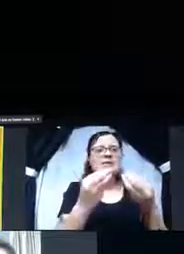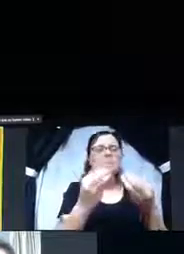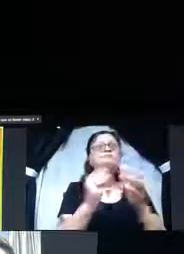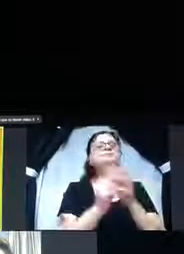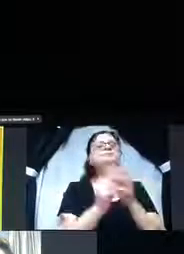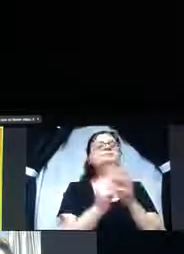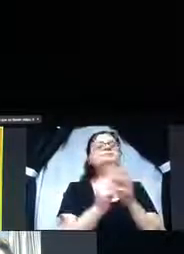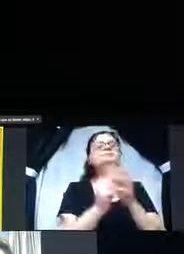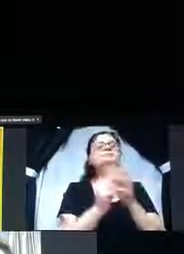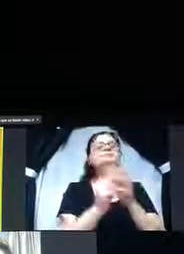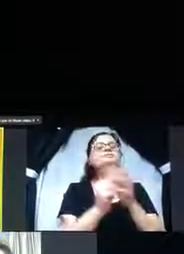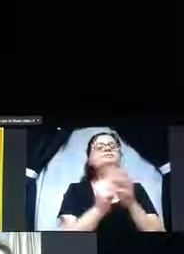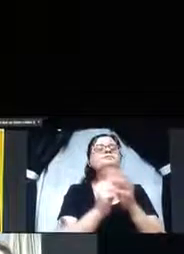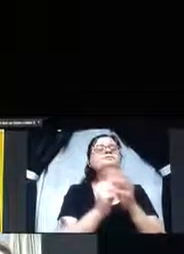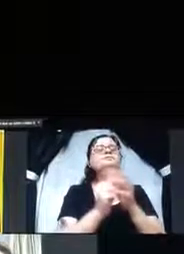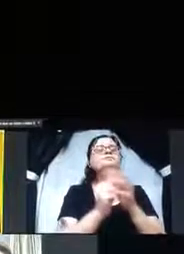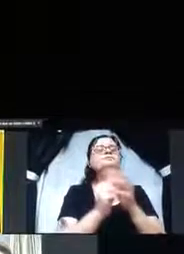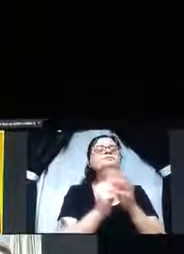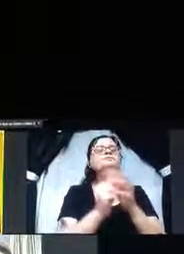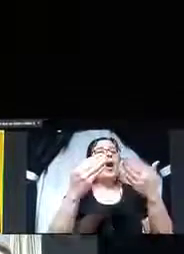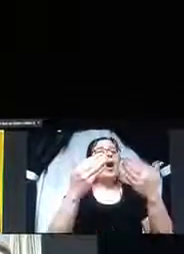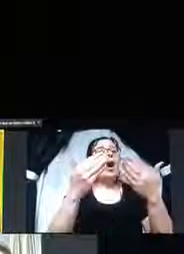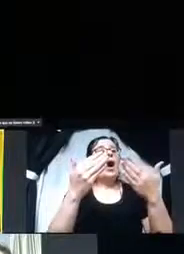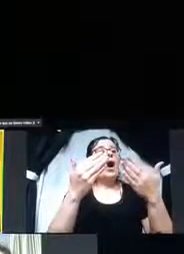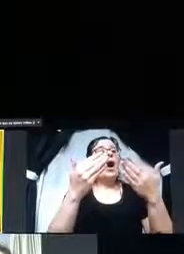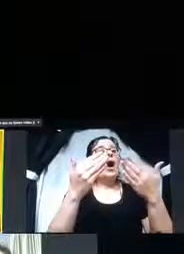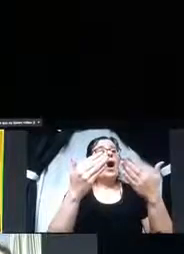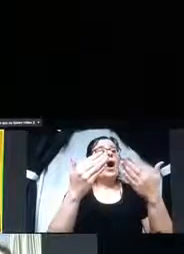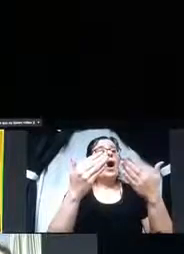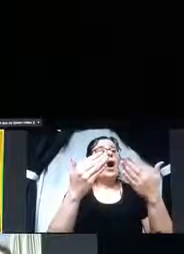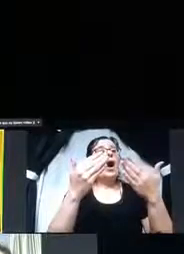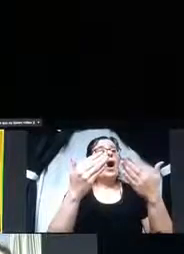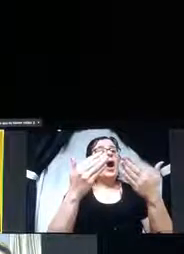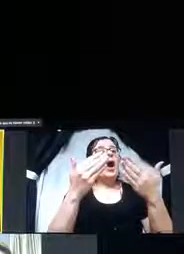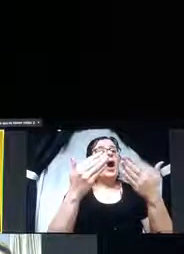una tarea comprensiva de lectura